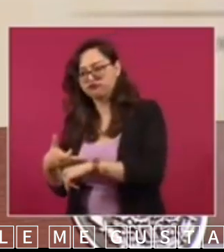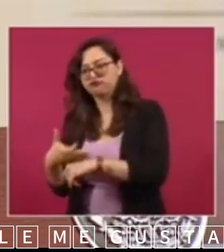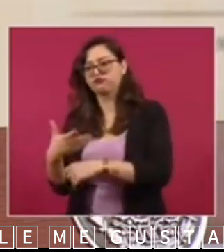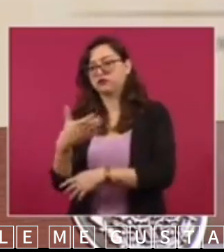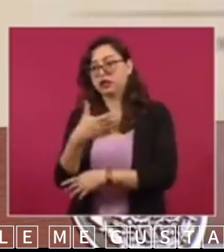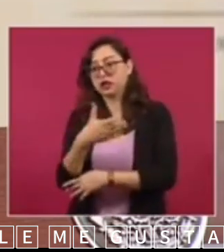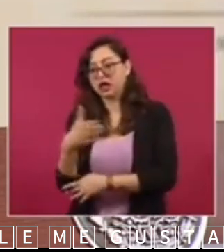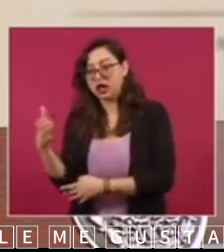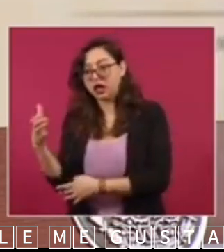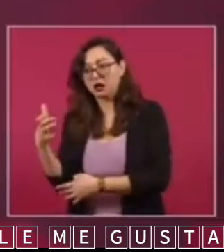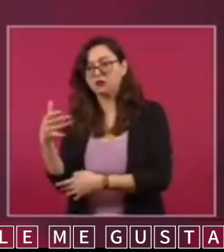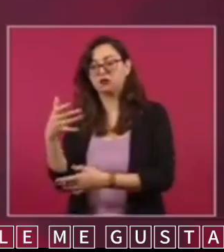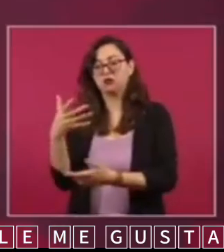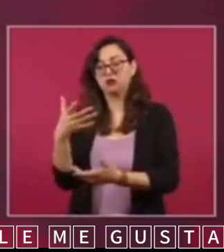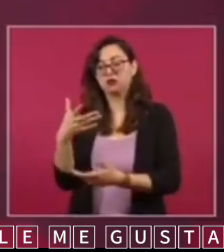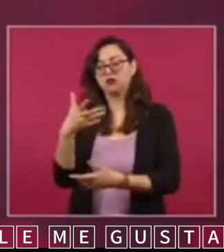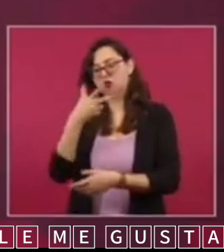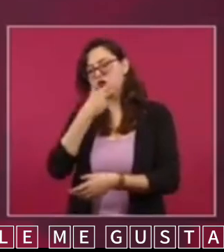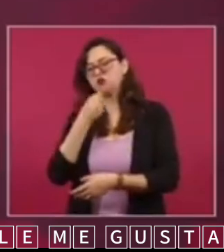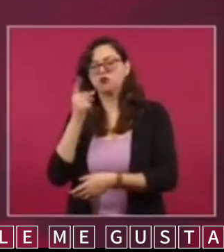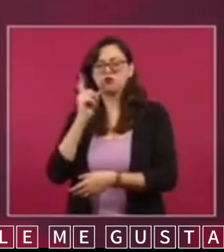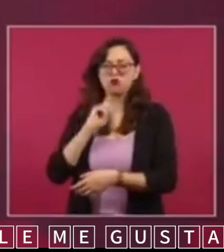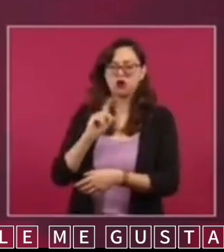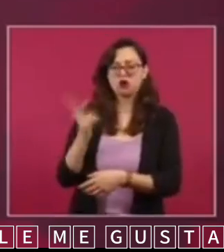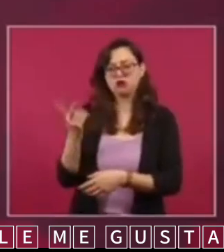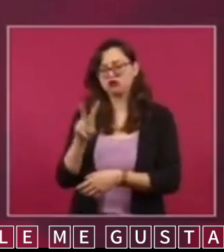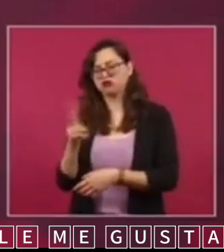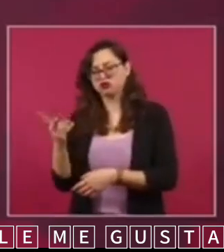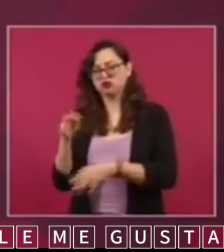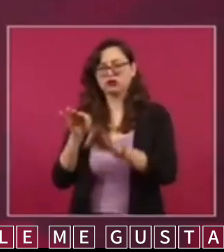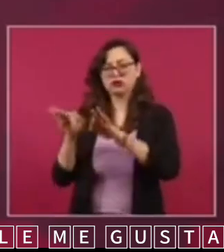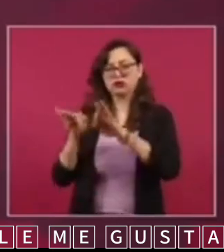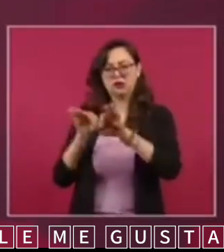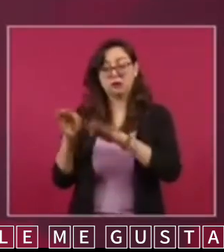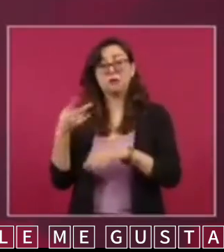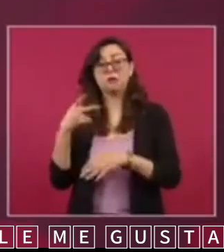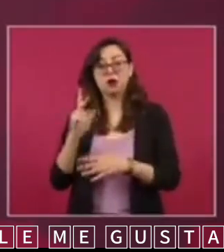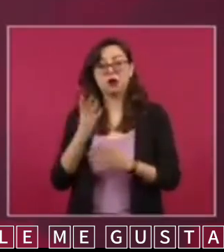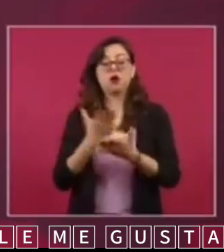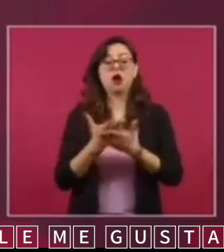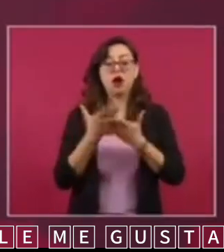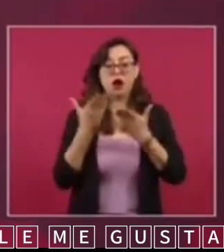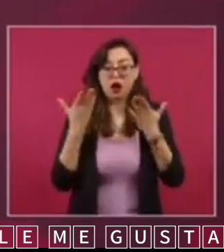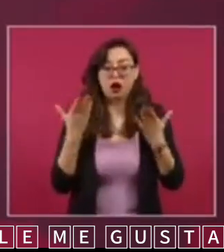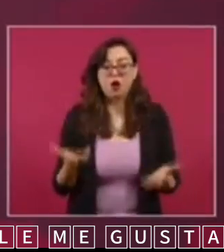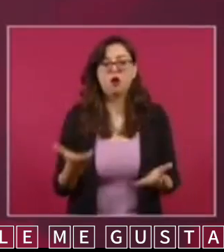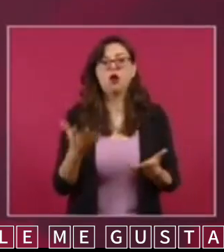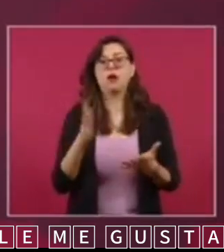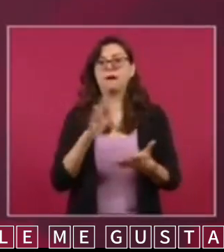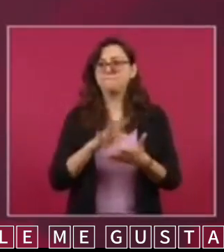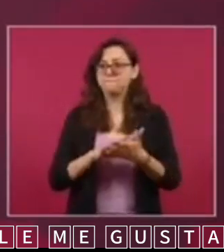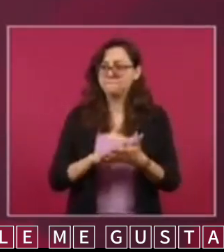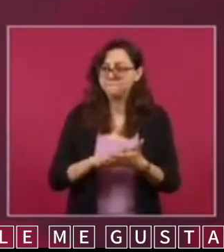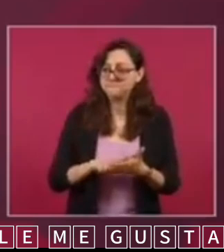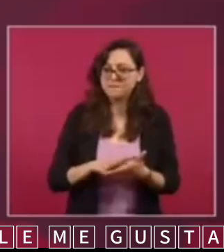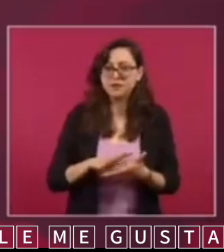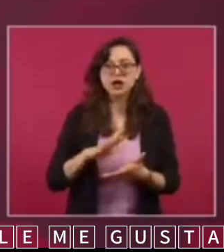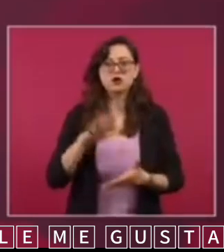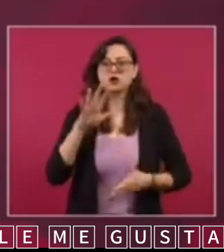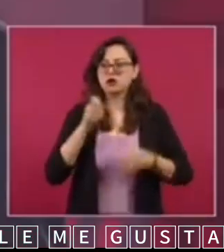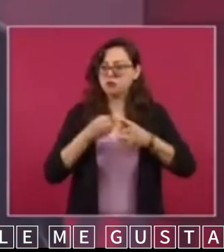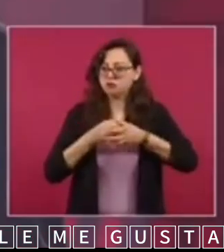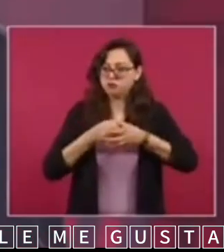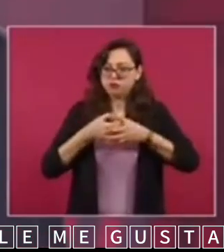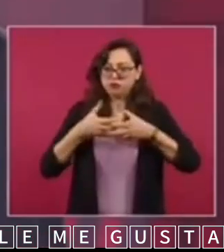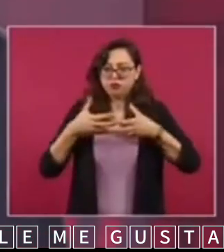agricultura, ahora ya cada vez más mujeres en Sembrando Vida,